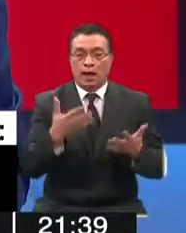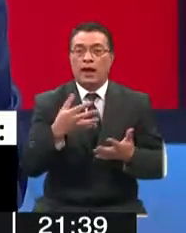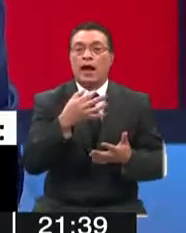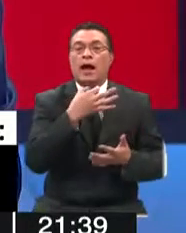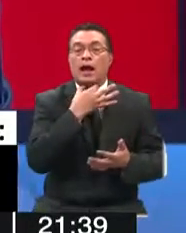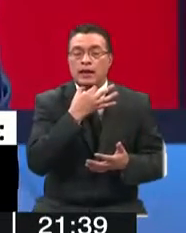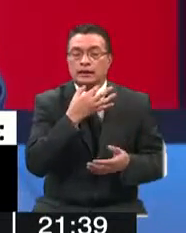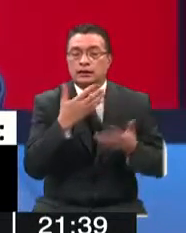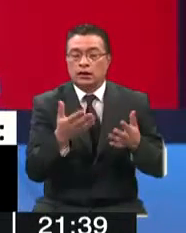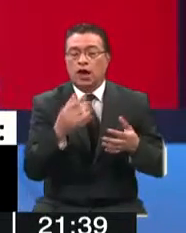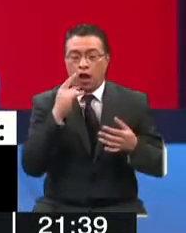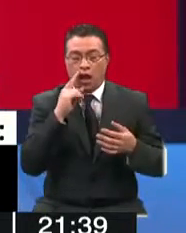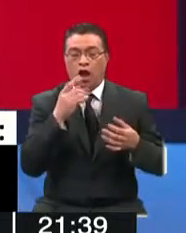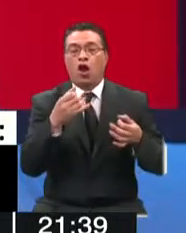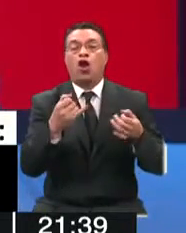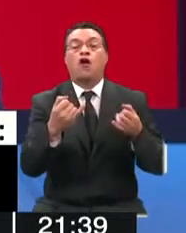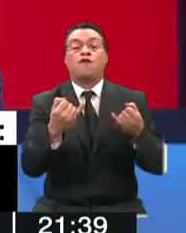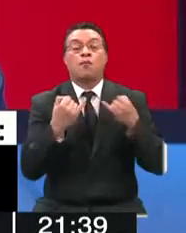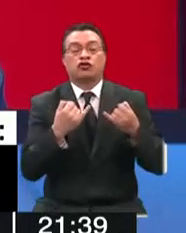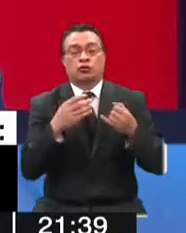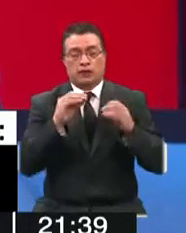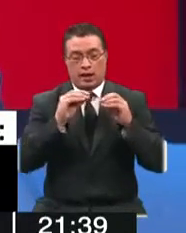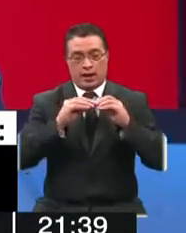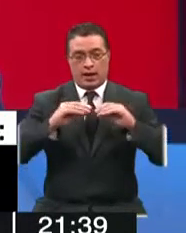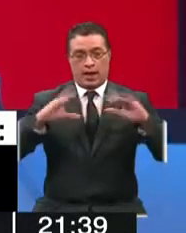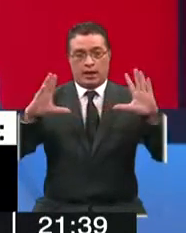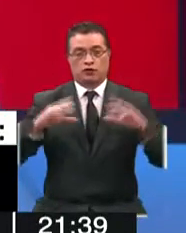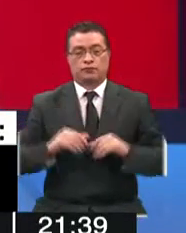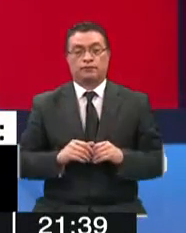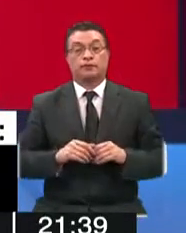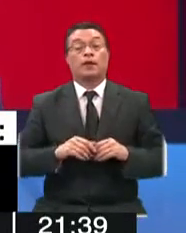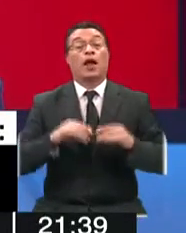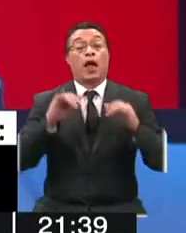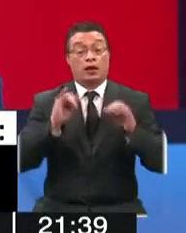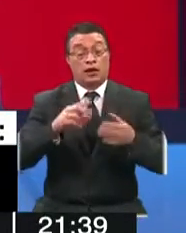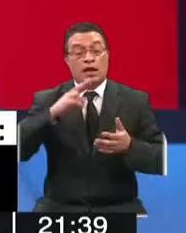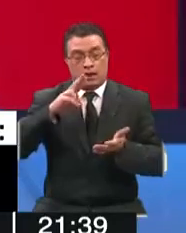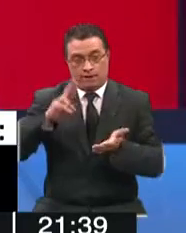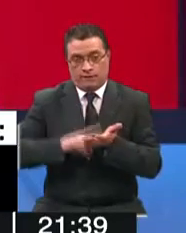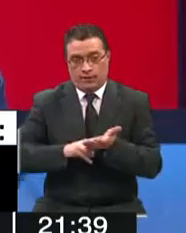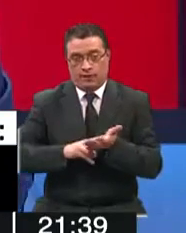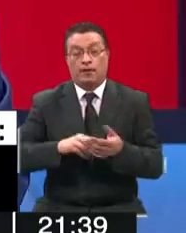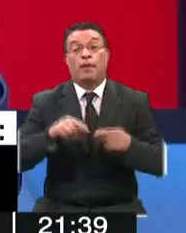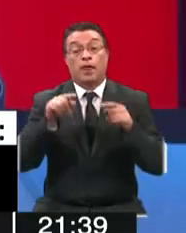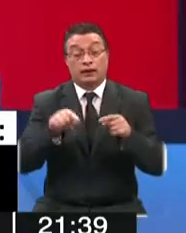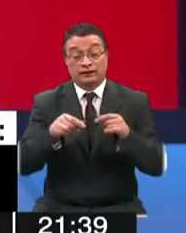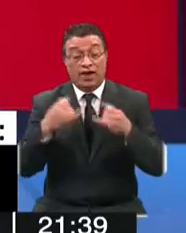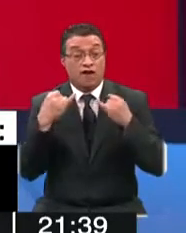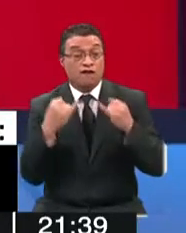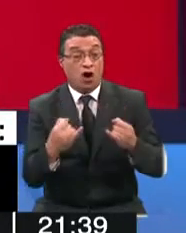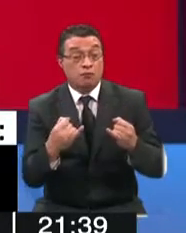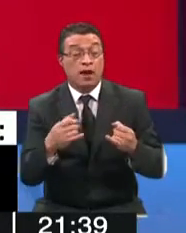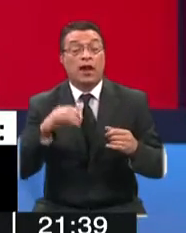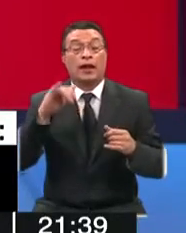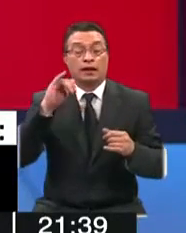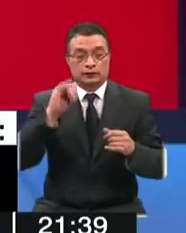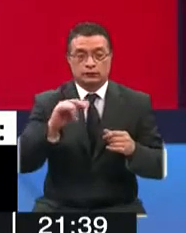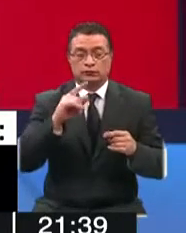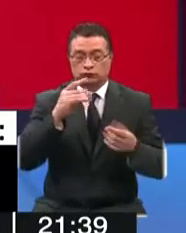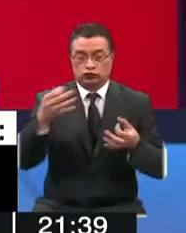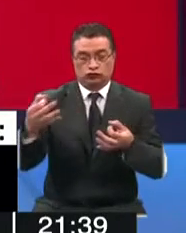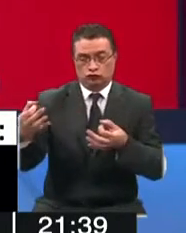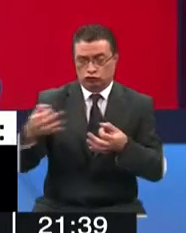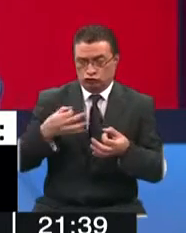que está llegando información que es fidedigna. Pero justamente ese informe, ese oficio que les comentaba del auditor externo se origina